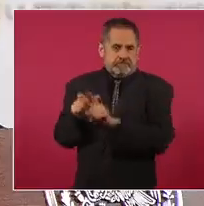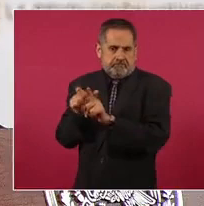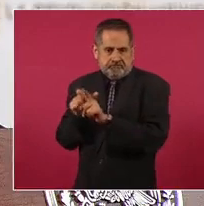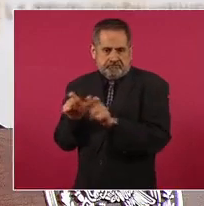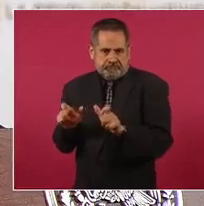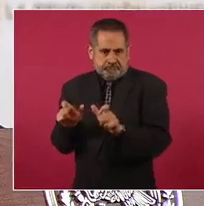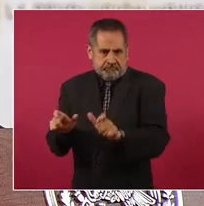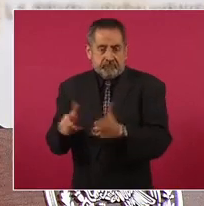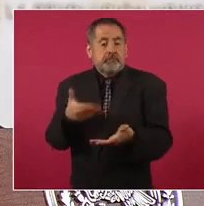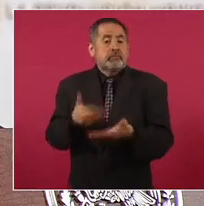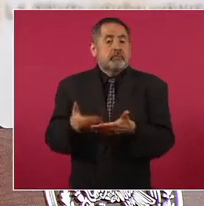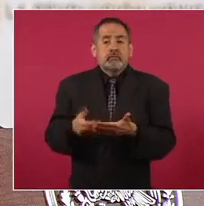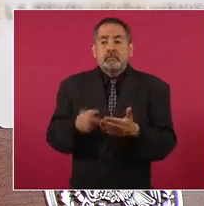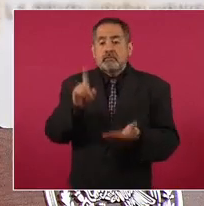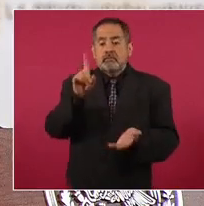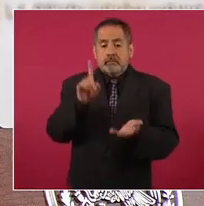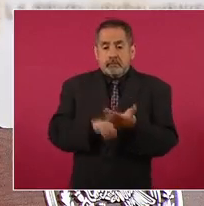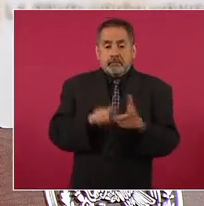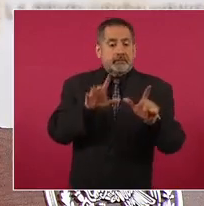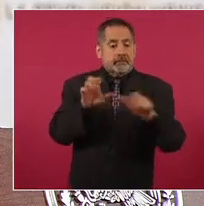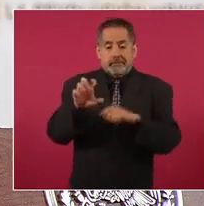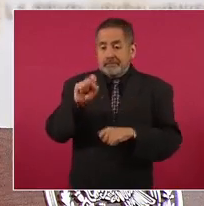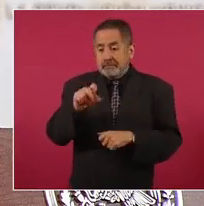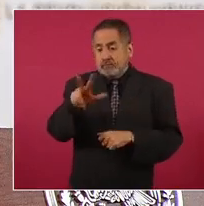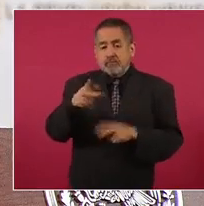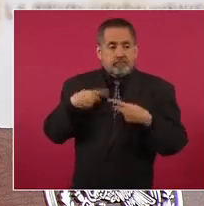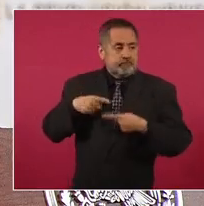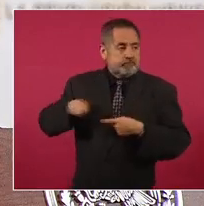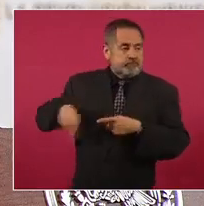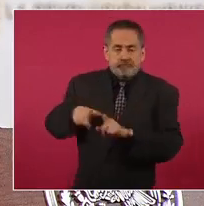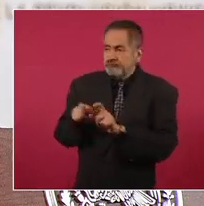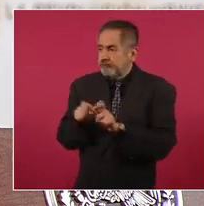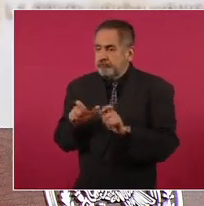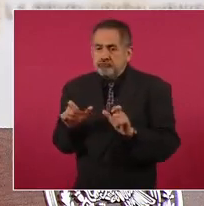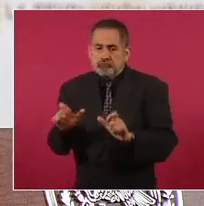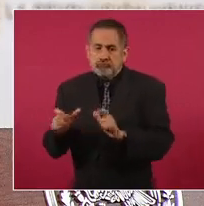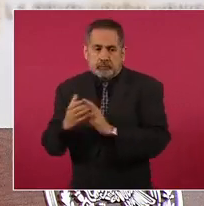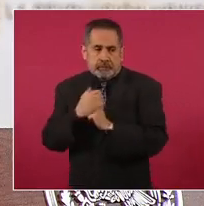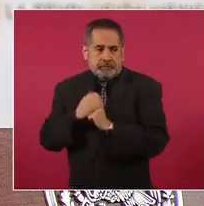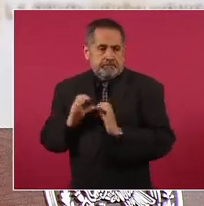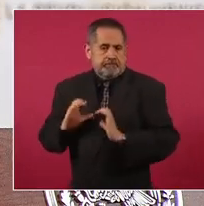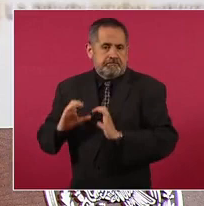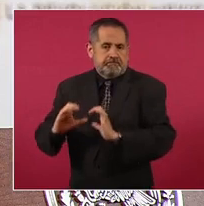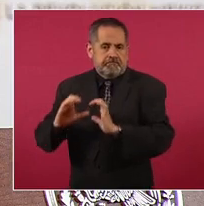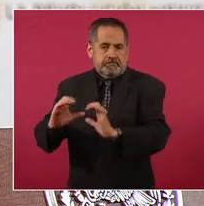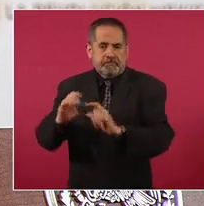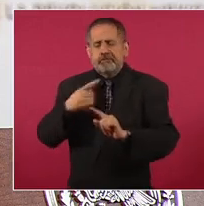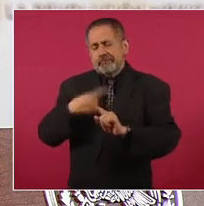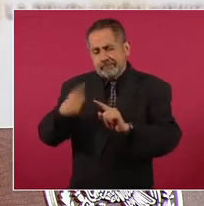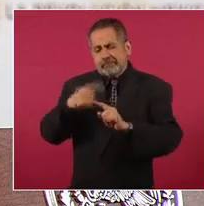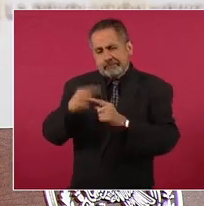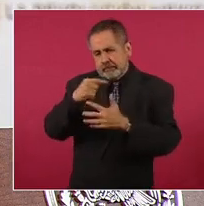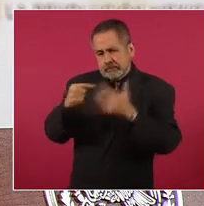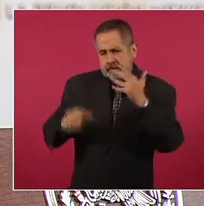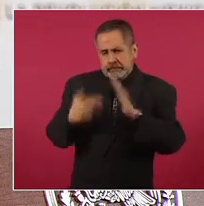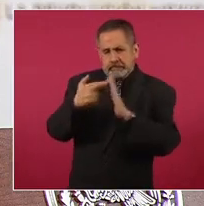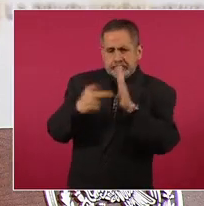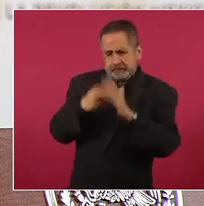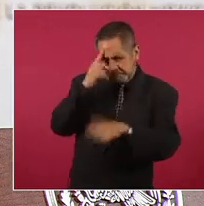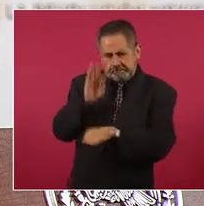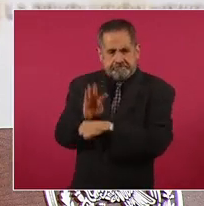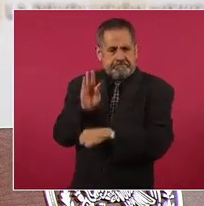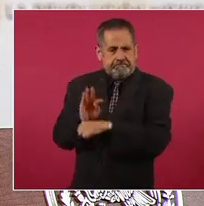Hoy tenemos 1.768 beneficiarios, quienes reciben distintas medidas de